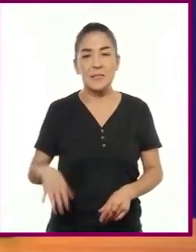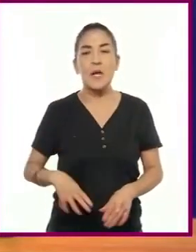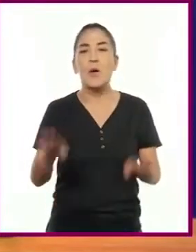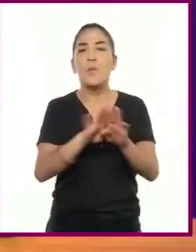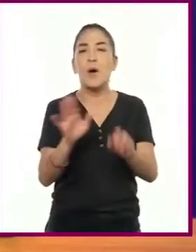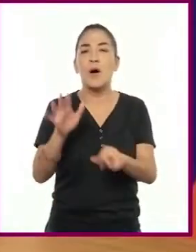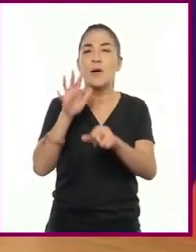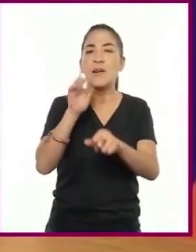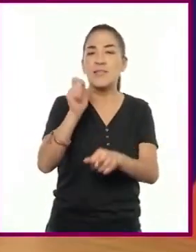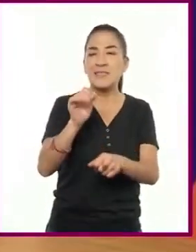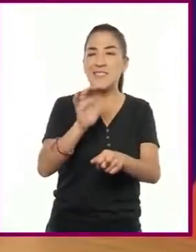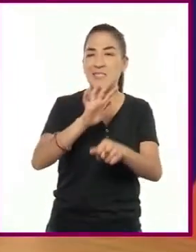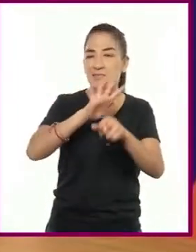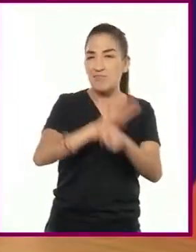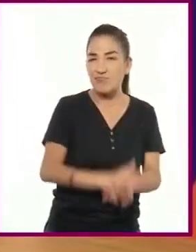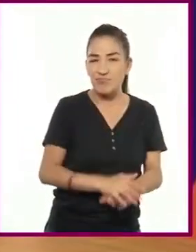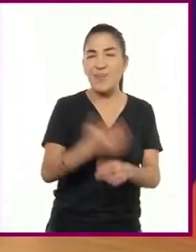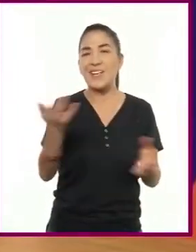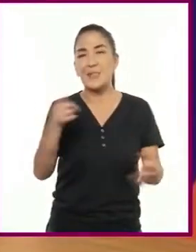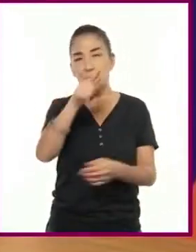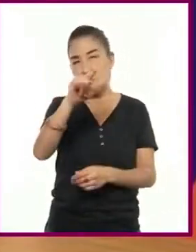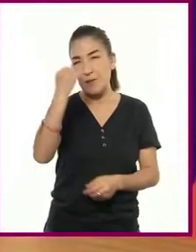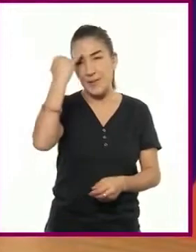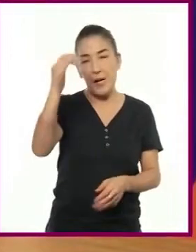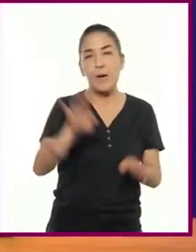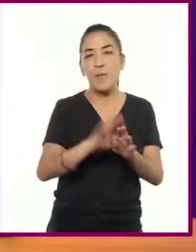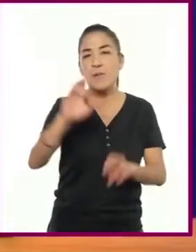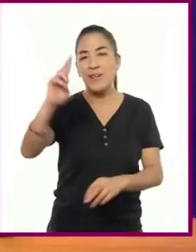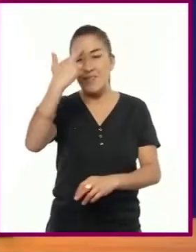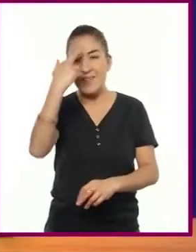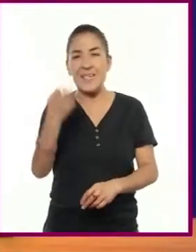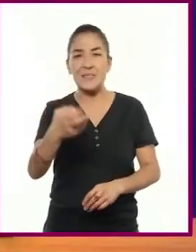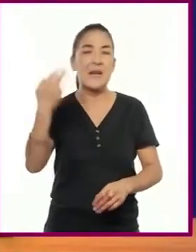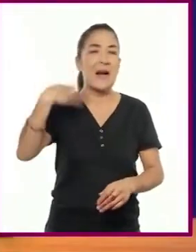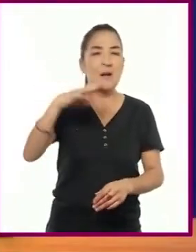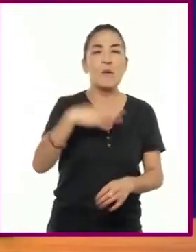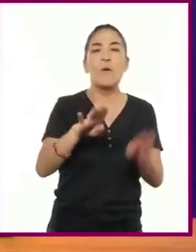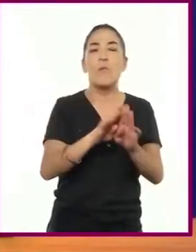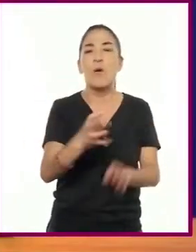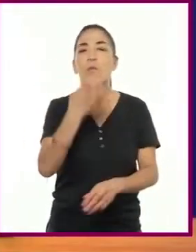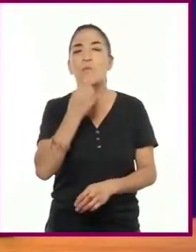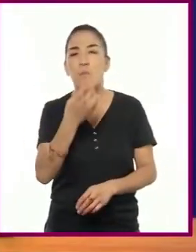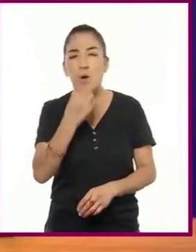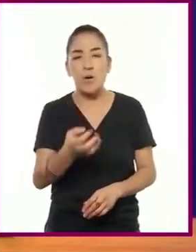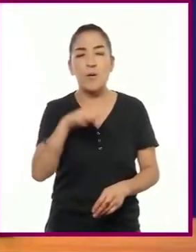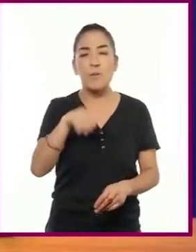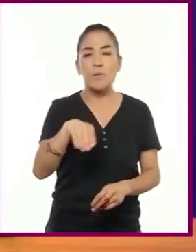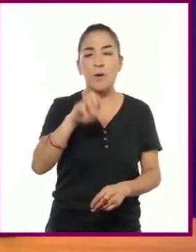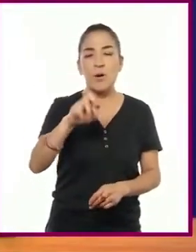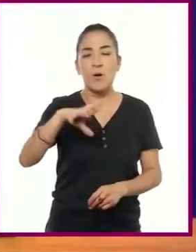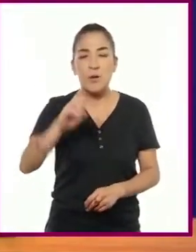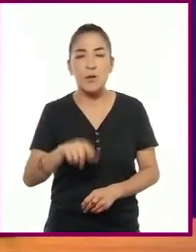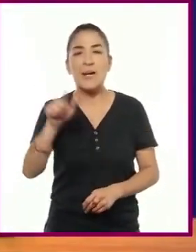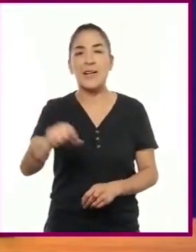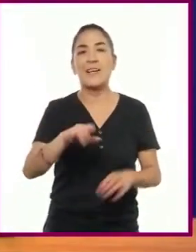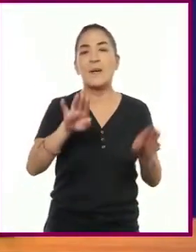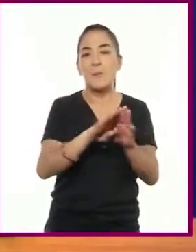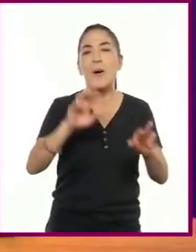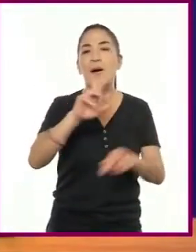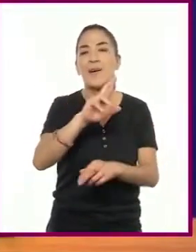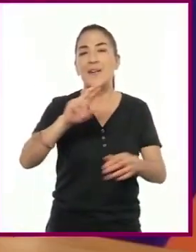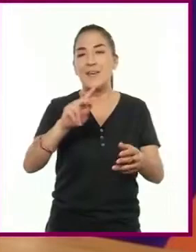mente la difícil convivencia entre moros y cristianos en aquellos tiempos en la España del